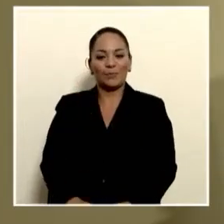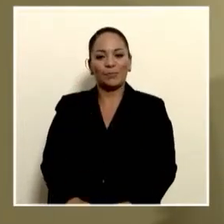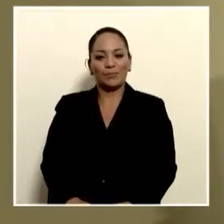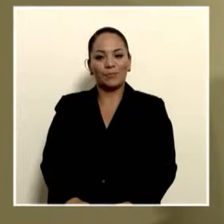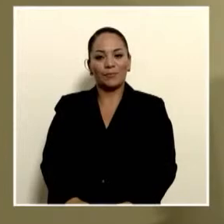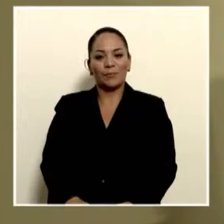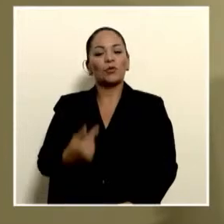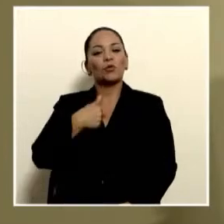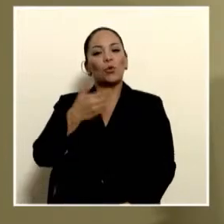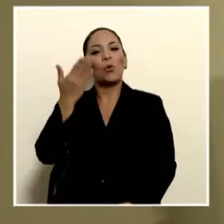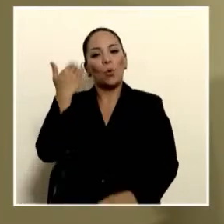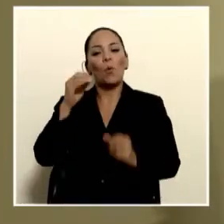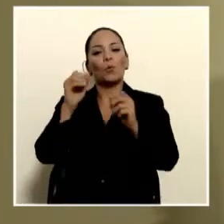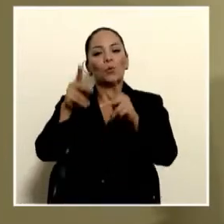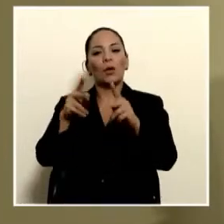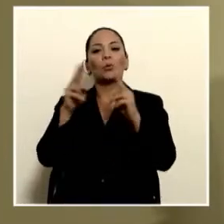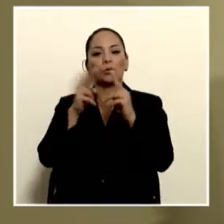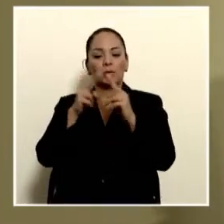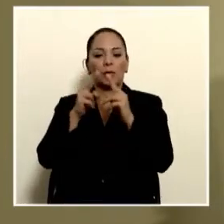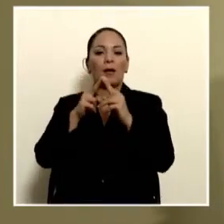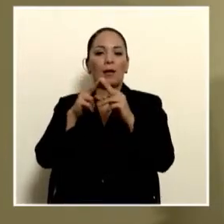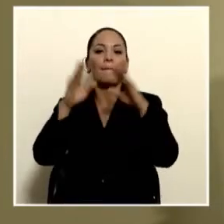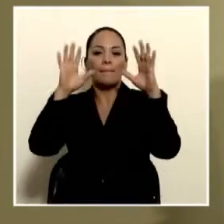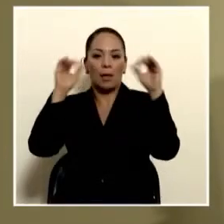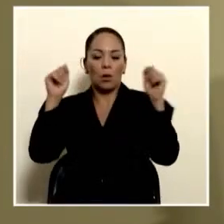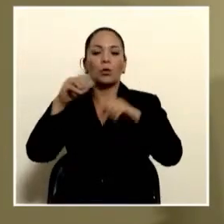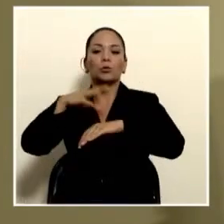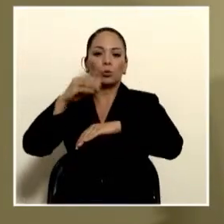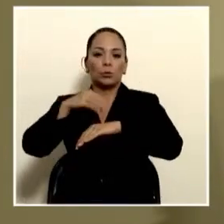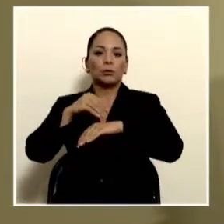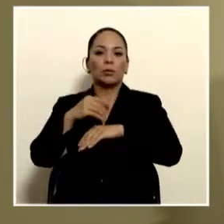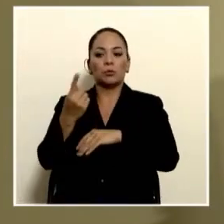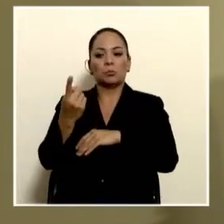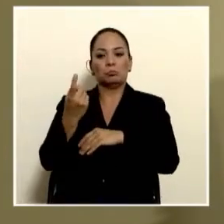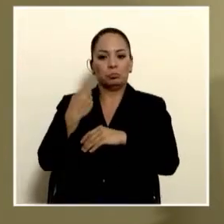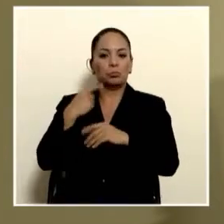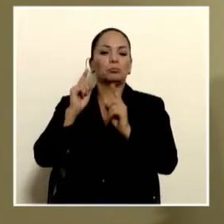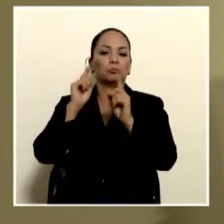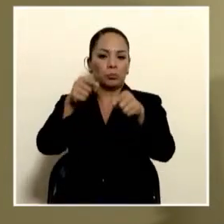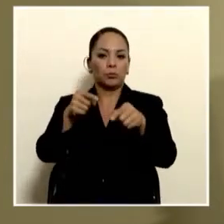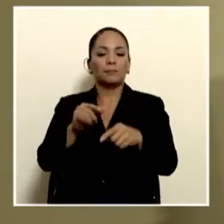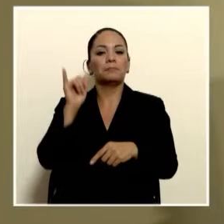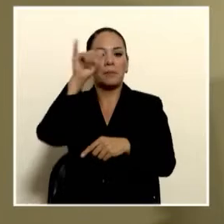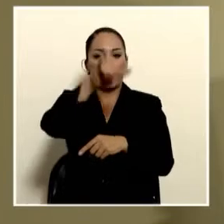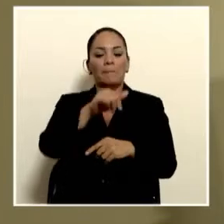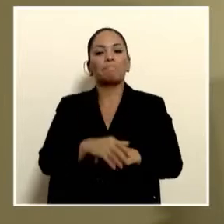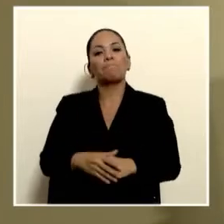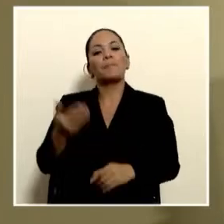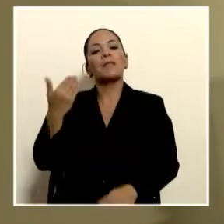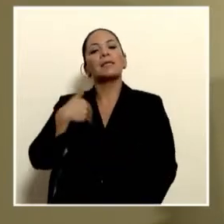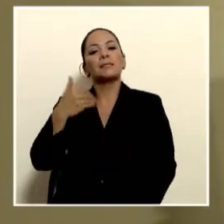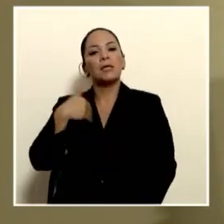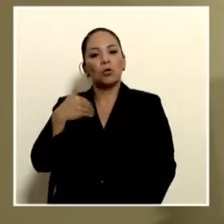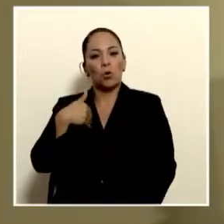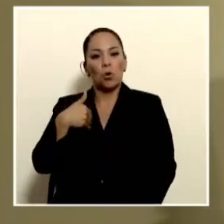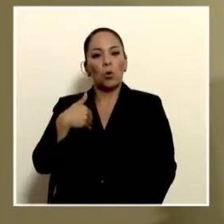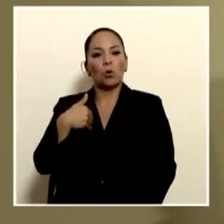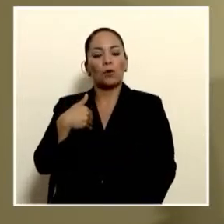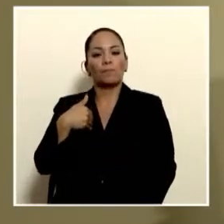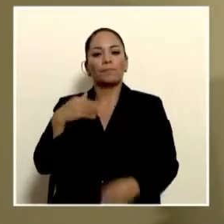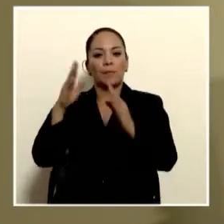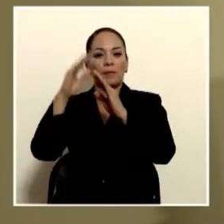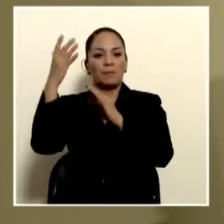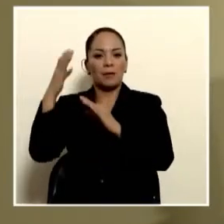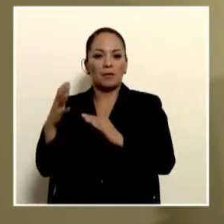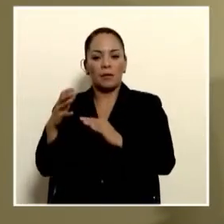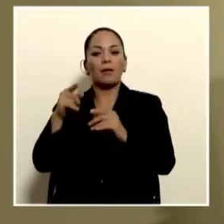Yo tuve la oportunidad de conocer al embajador en Suiza en mi reciente visita a Davos. El señor canciller tiene la orden de evaluar de